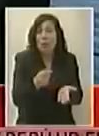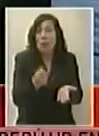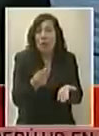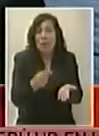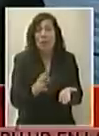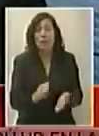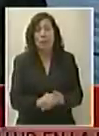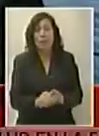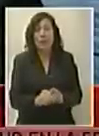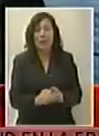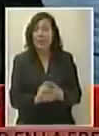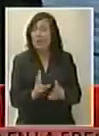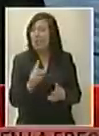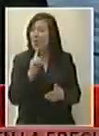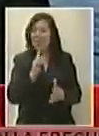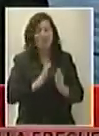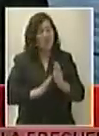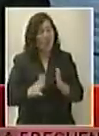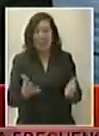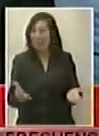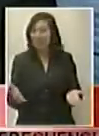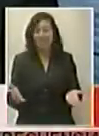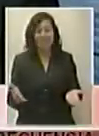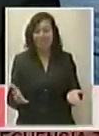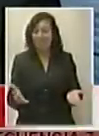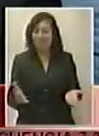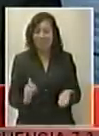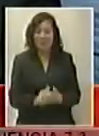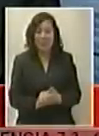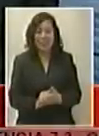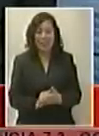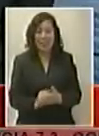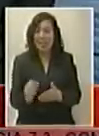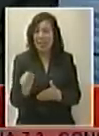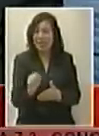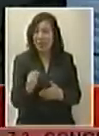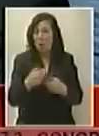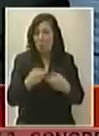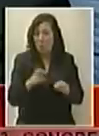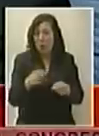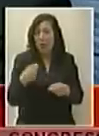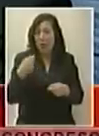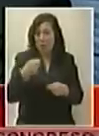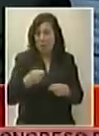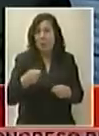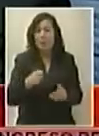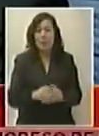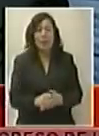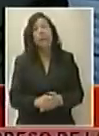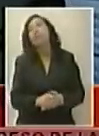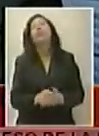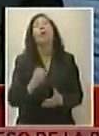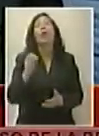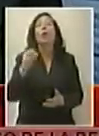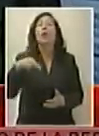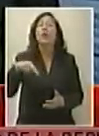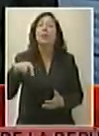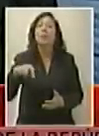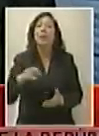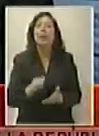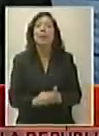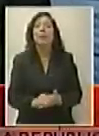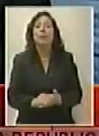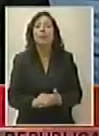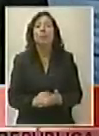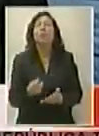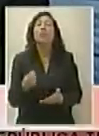intangibilidad No eso es falso Pues porque imagínense en el sistema Público de pensiones la onp Cuánto